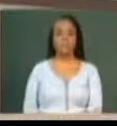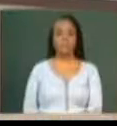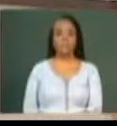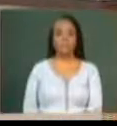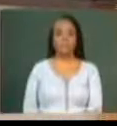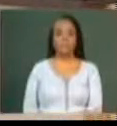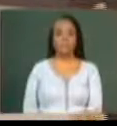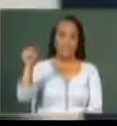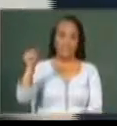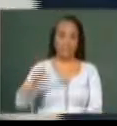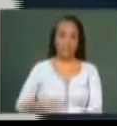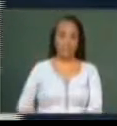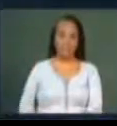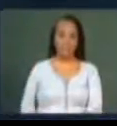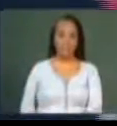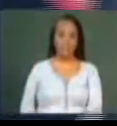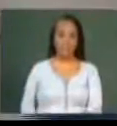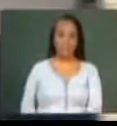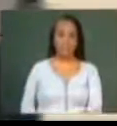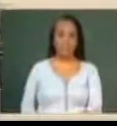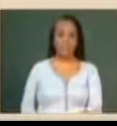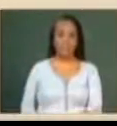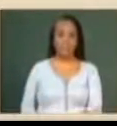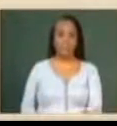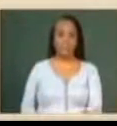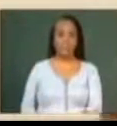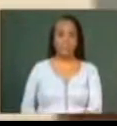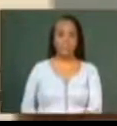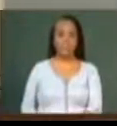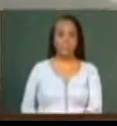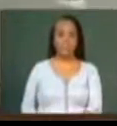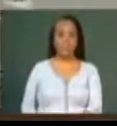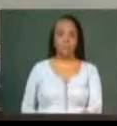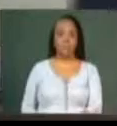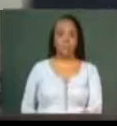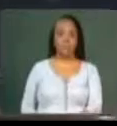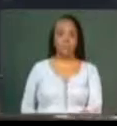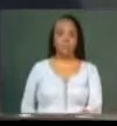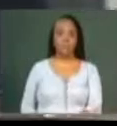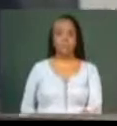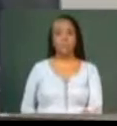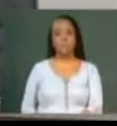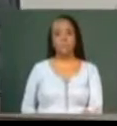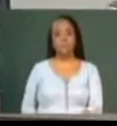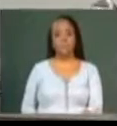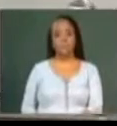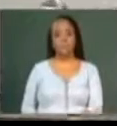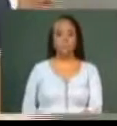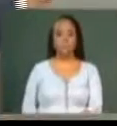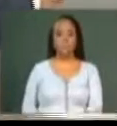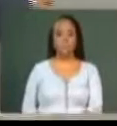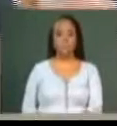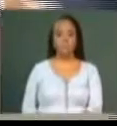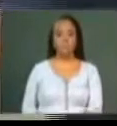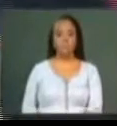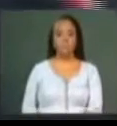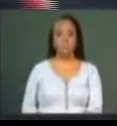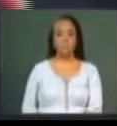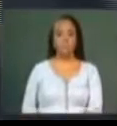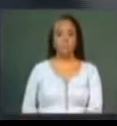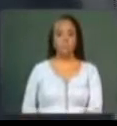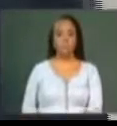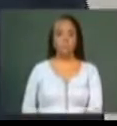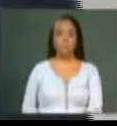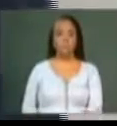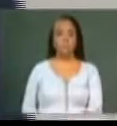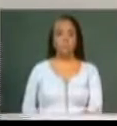salir adelante. Para ello será fundamental superar la cultura del bloqueo, las mezquindades y comprender